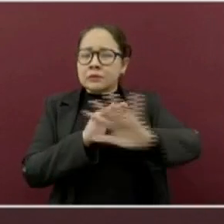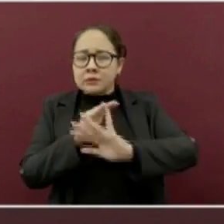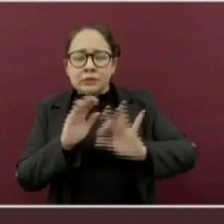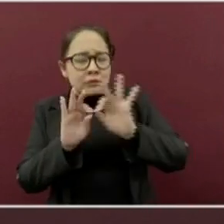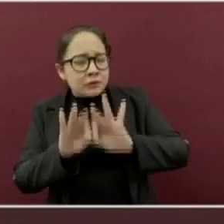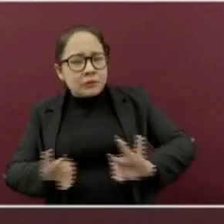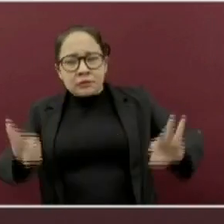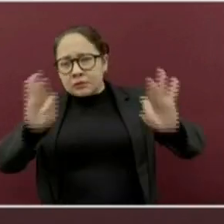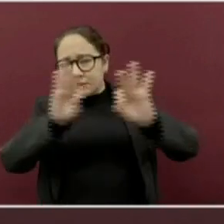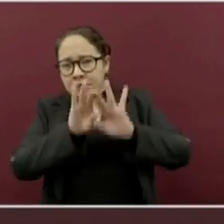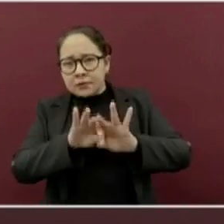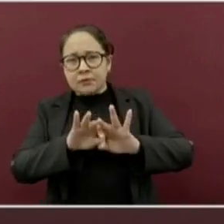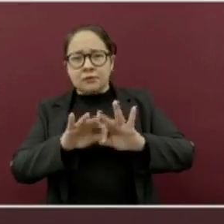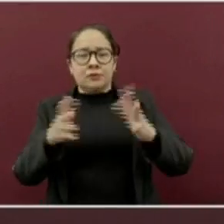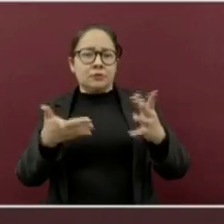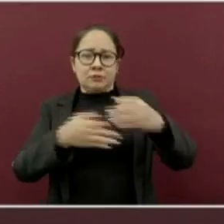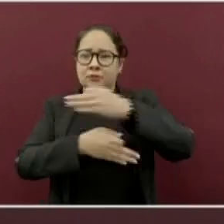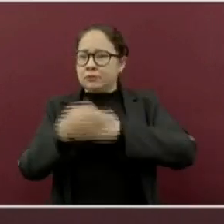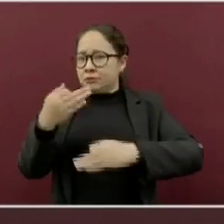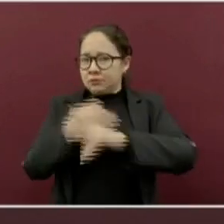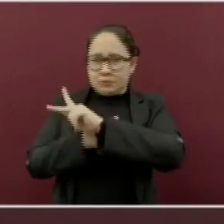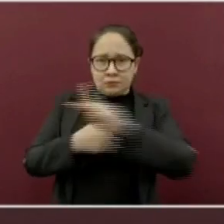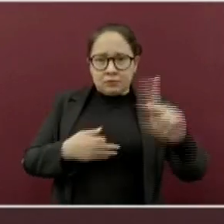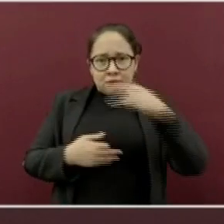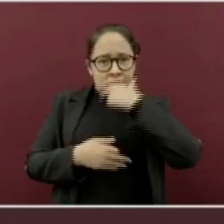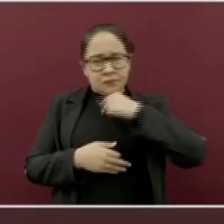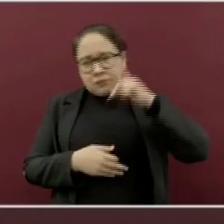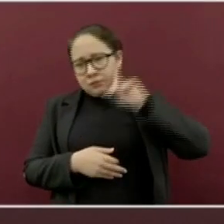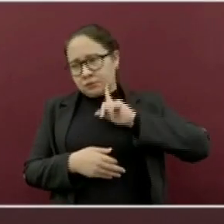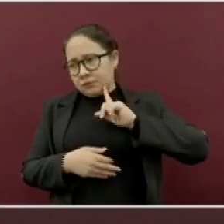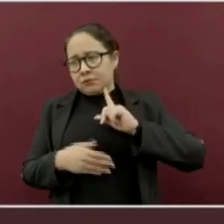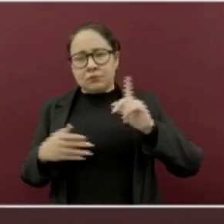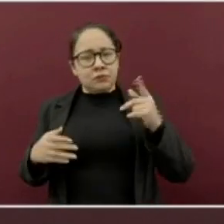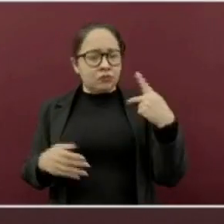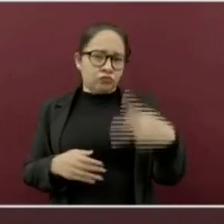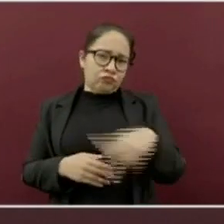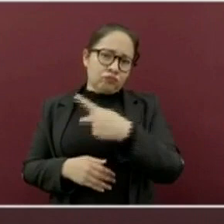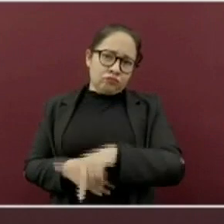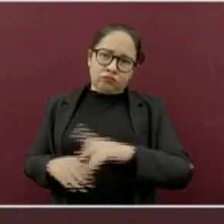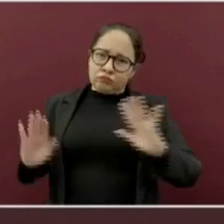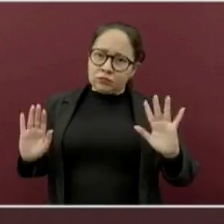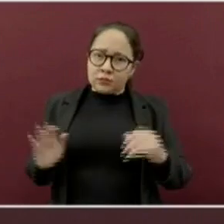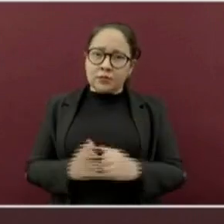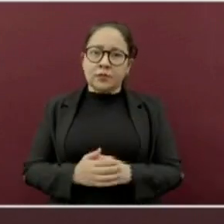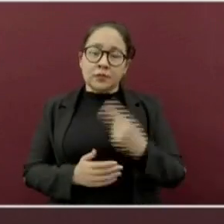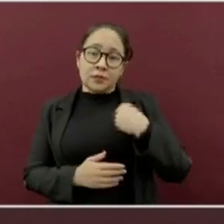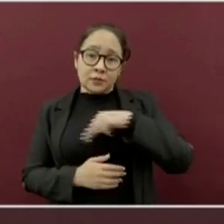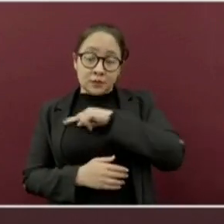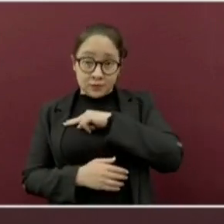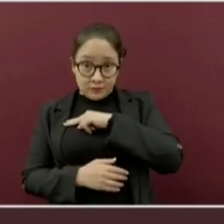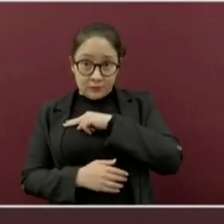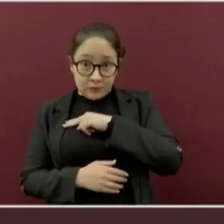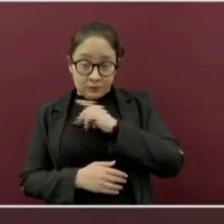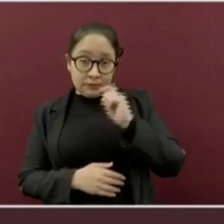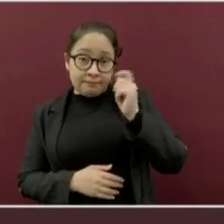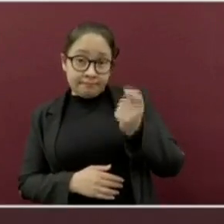hacemos con todos y todos los ciudadanos y ciudadanas. En nuestro caso,